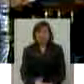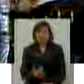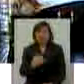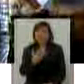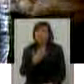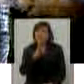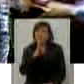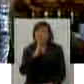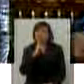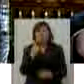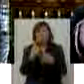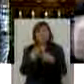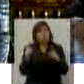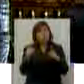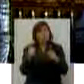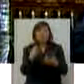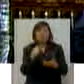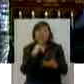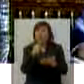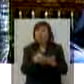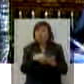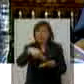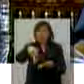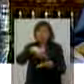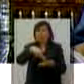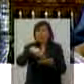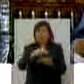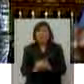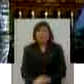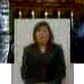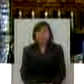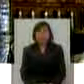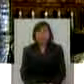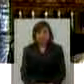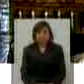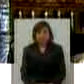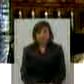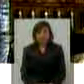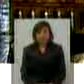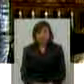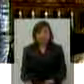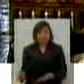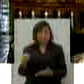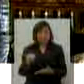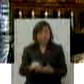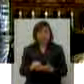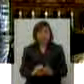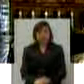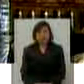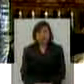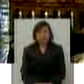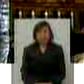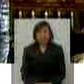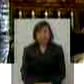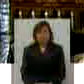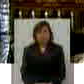de la música el arte y la danza en el país y viene a colación señor presidente la